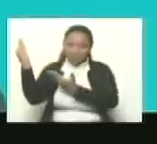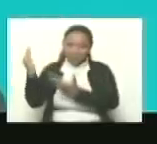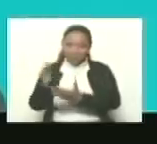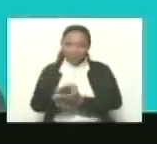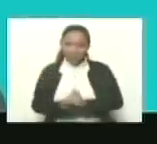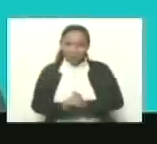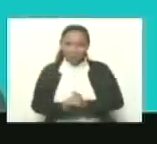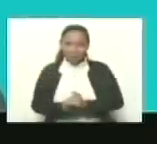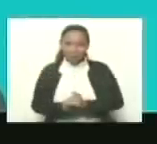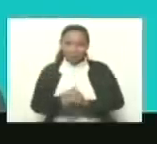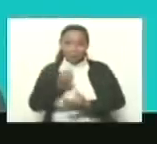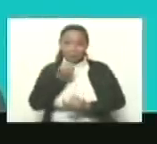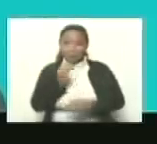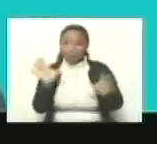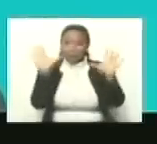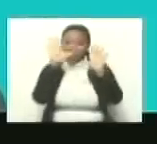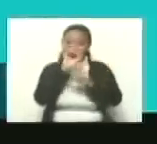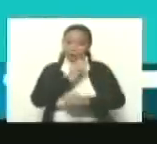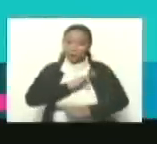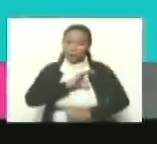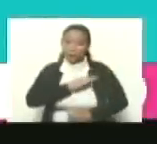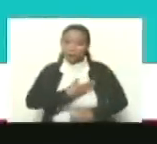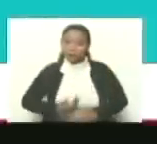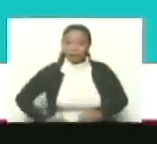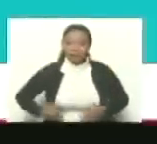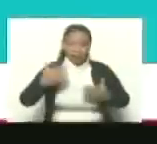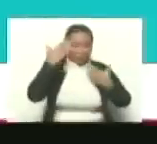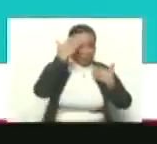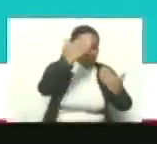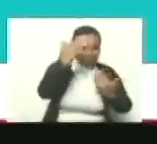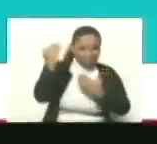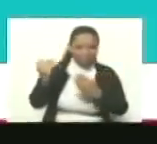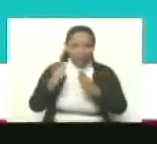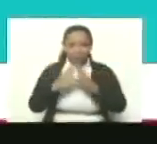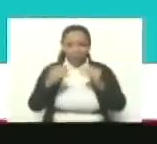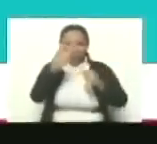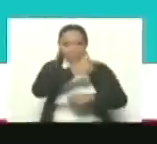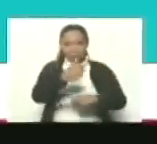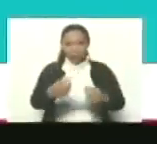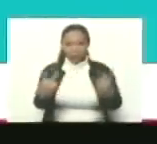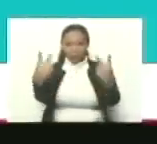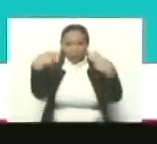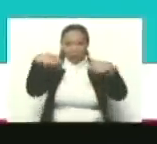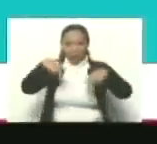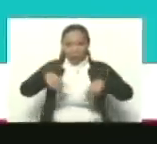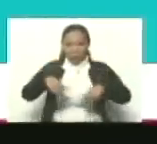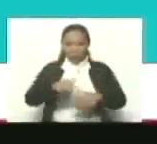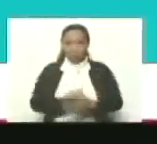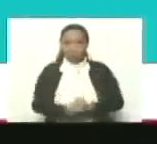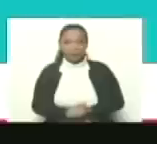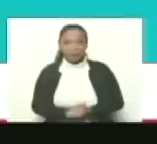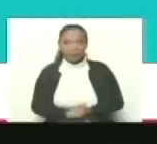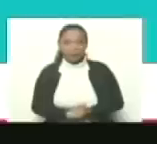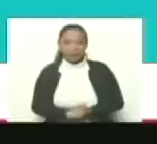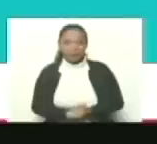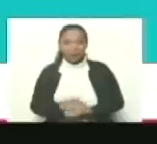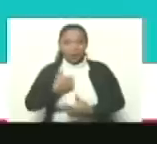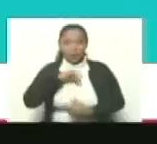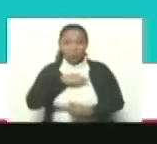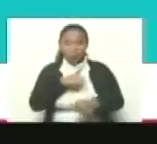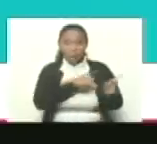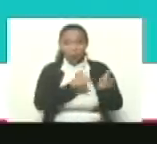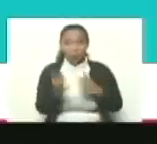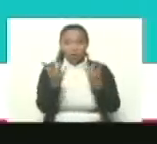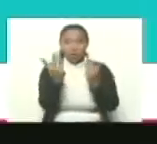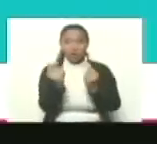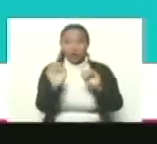Buenas noches, señor presidente. Un saludo para usted y todos los que lo acompañan el día de hoy. Estamos en el programa número 9